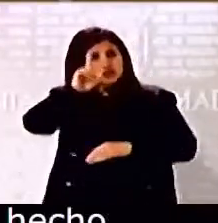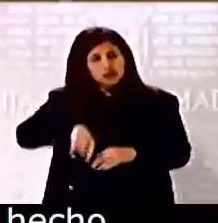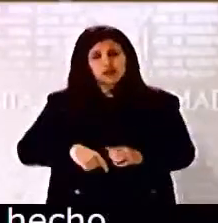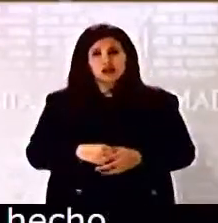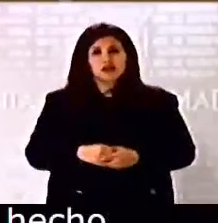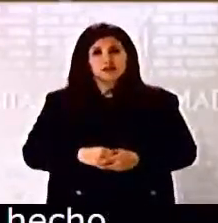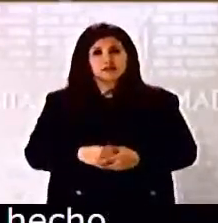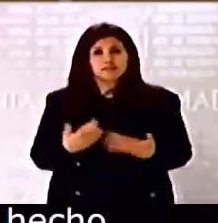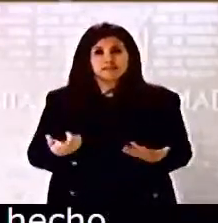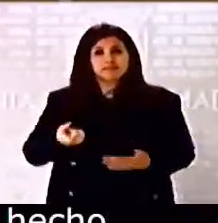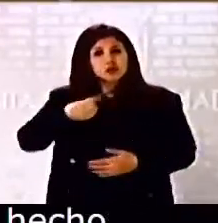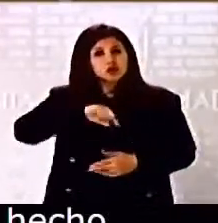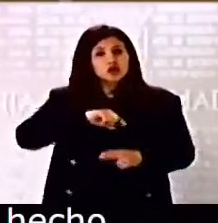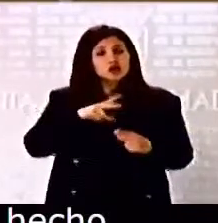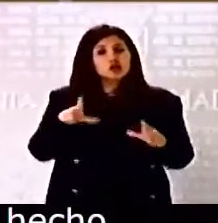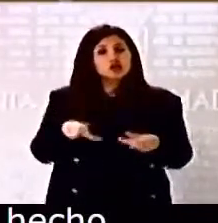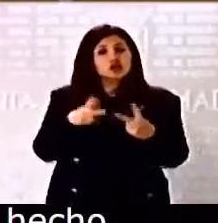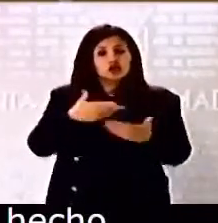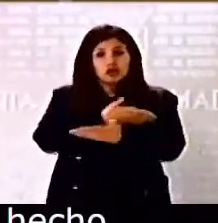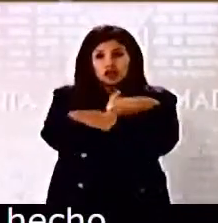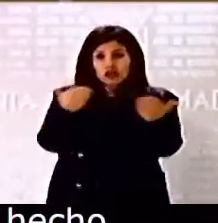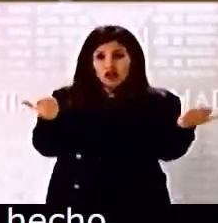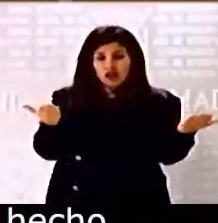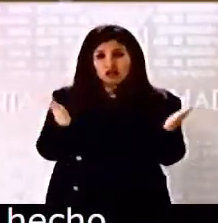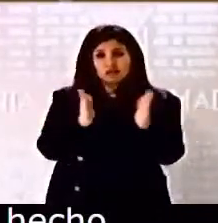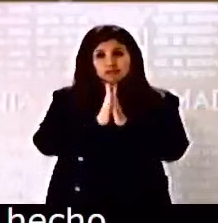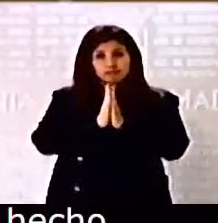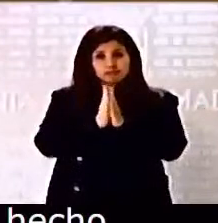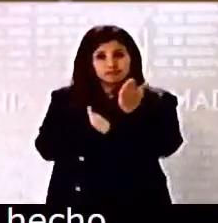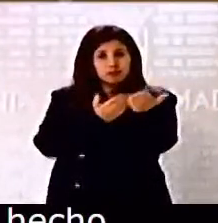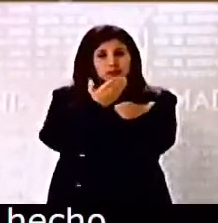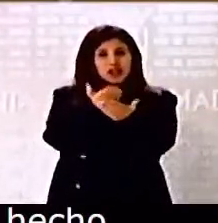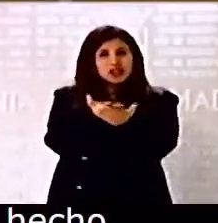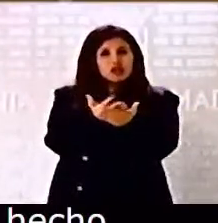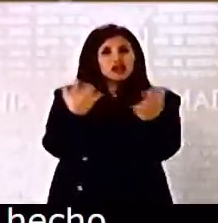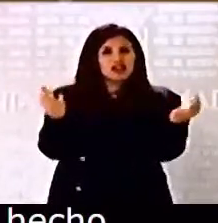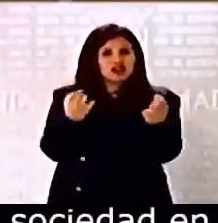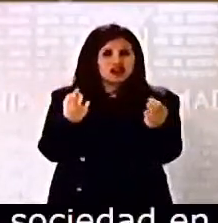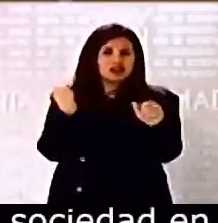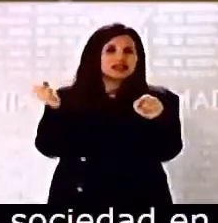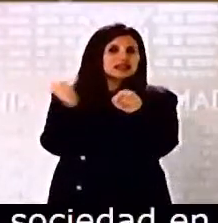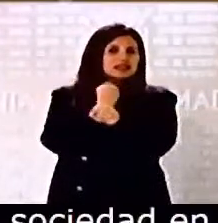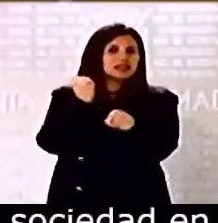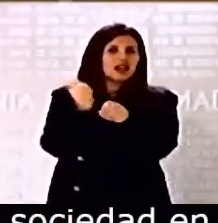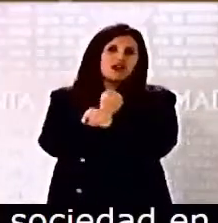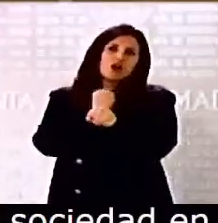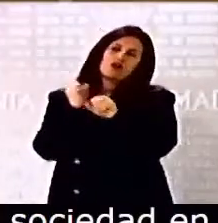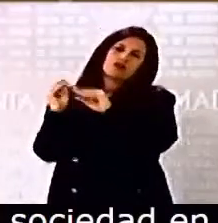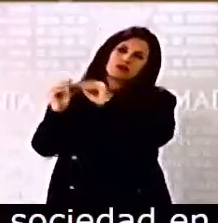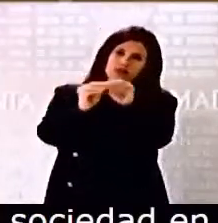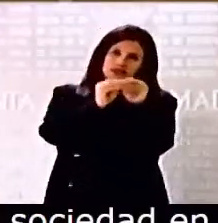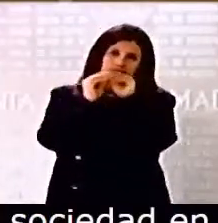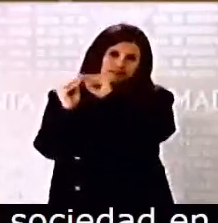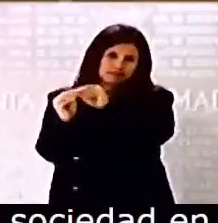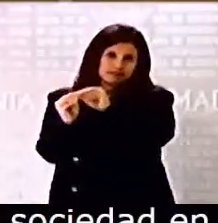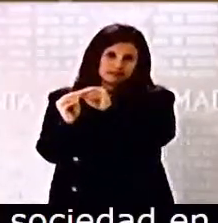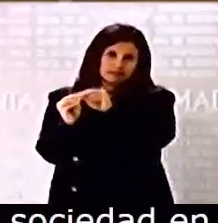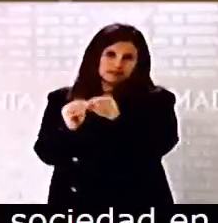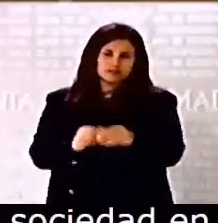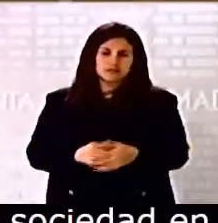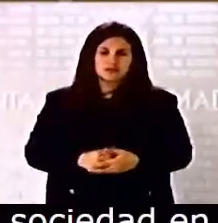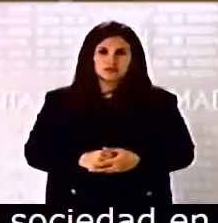Lo que se le está pidiendo a la sociedad en este momento es el trabajo colectivo, que,